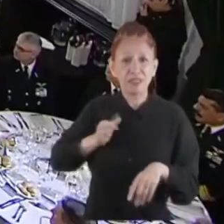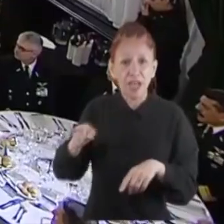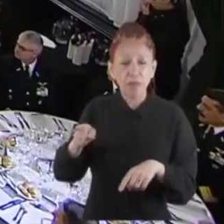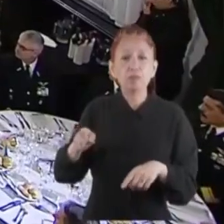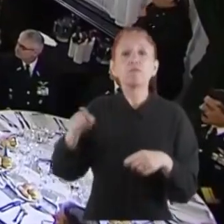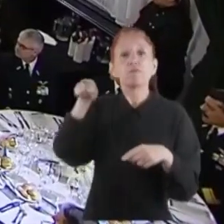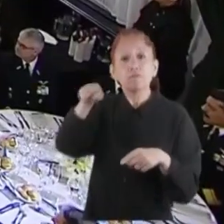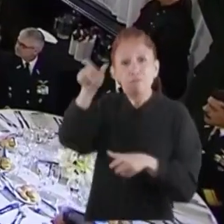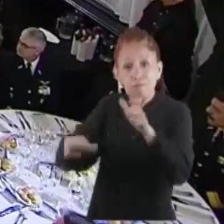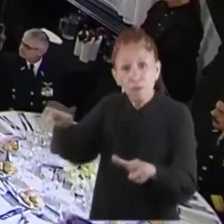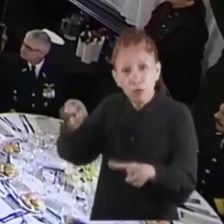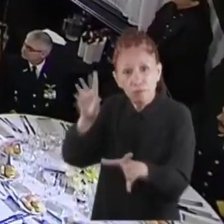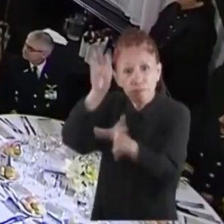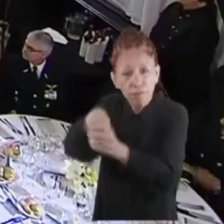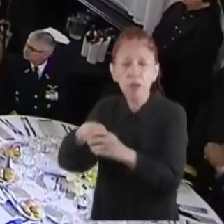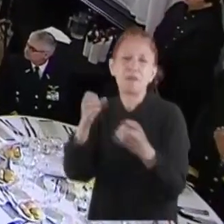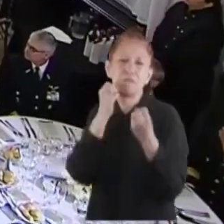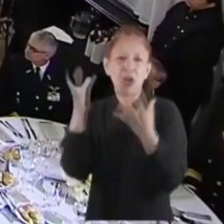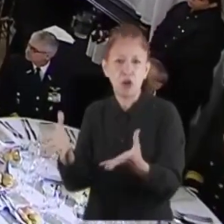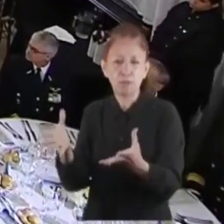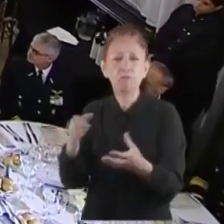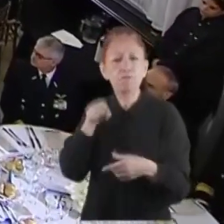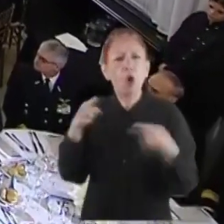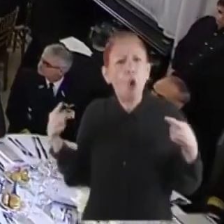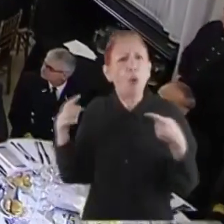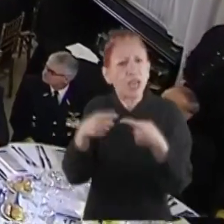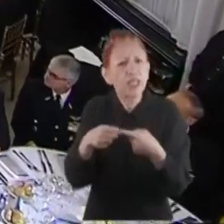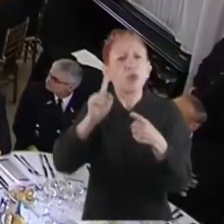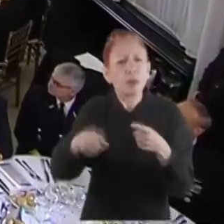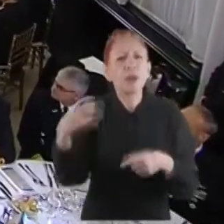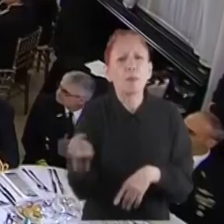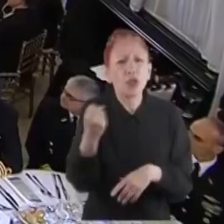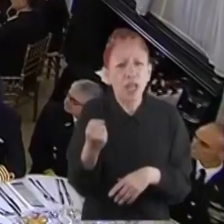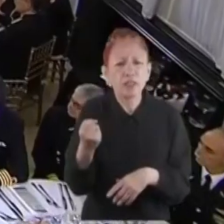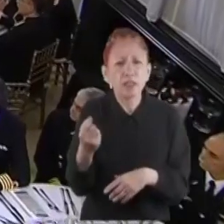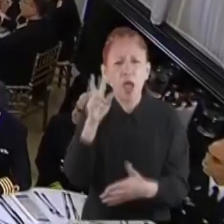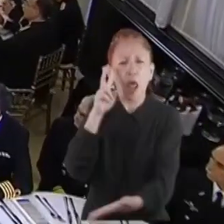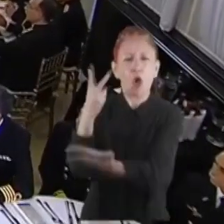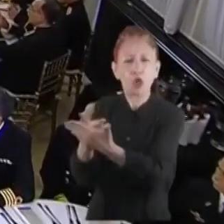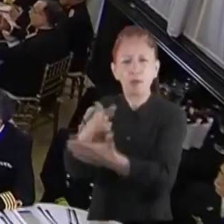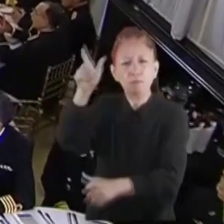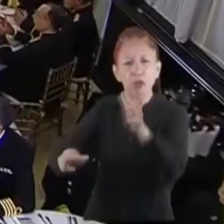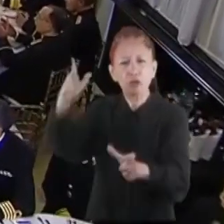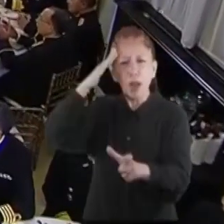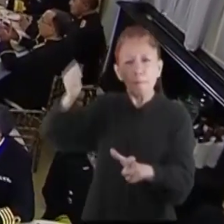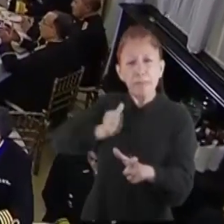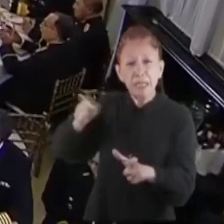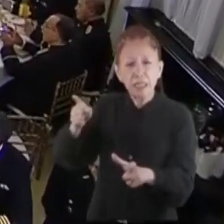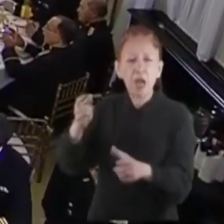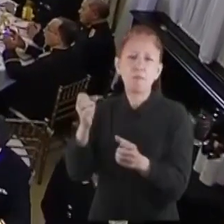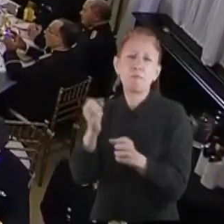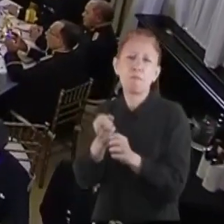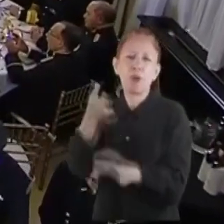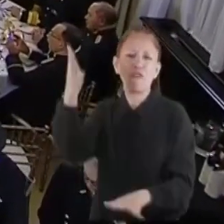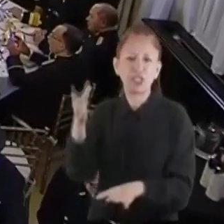fuerzas. Como es un objetivo necesario reconocer la profesionalidad del personal militar,